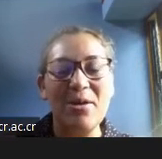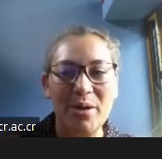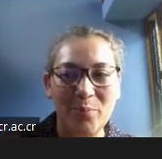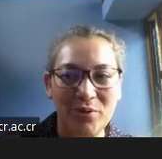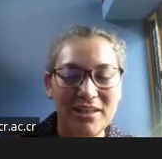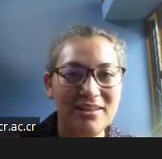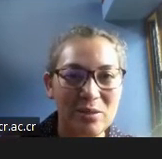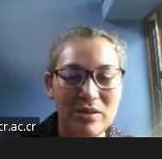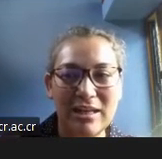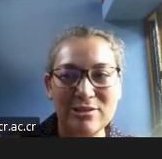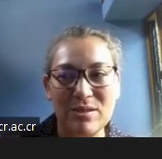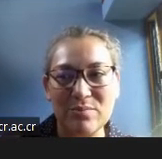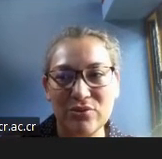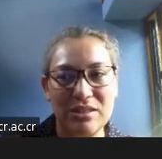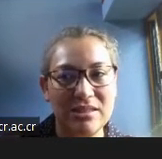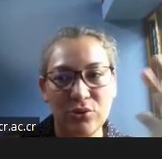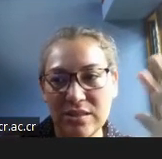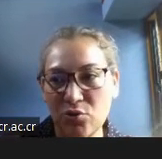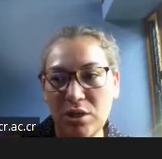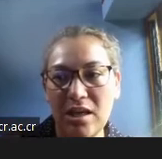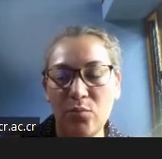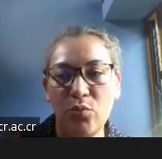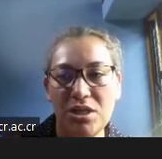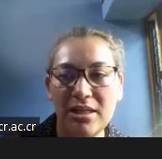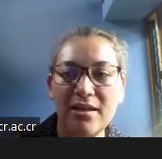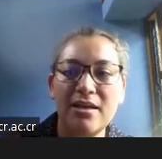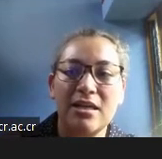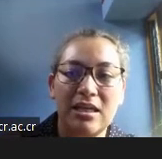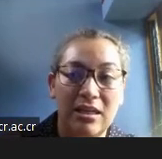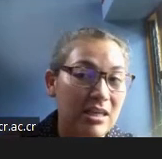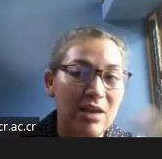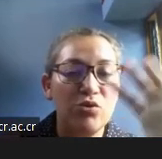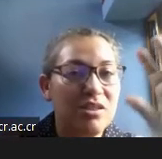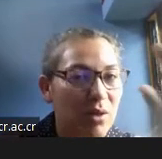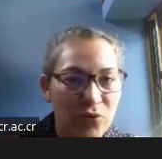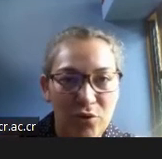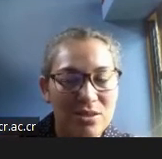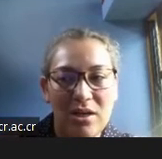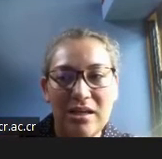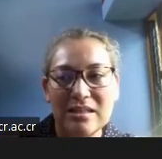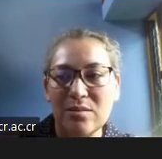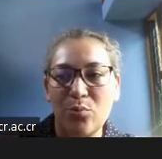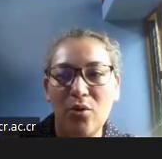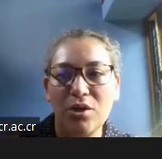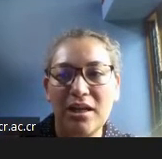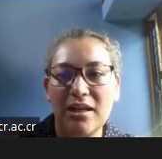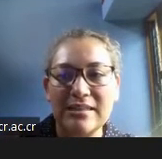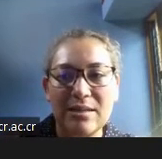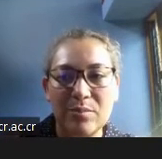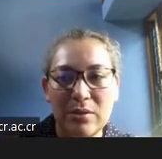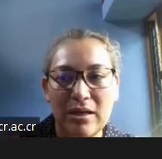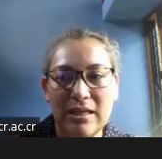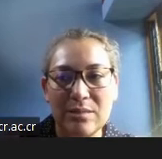bien, para poder atender bien a las demás personas. Entonces, es una idea muy bonita, y hay muchísimas formas igual en las que se puede